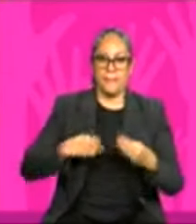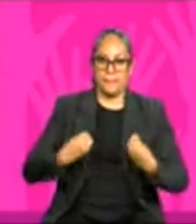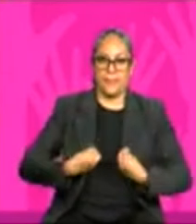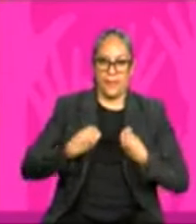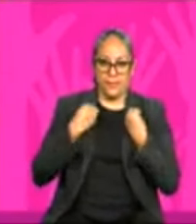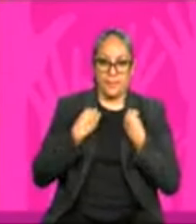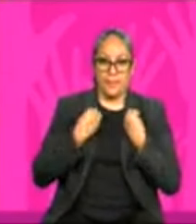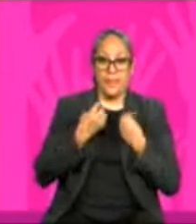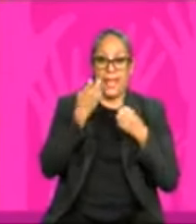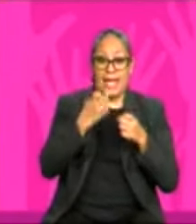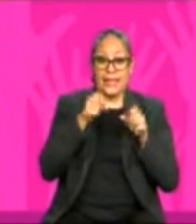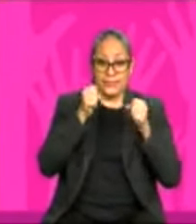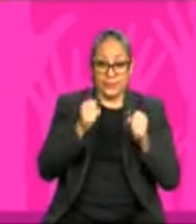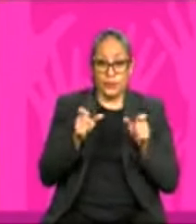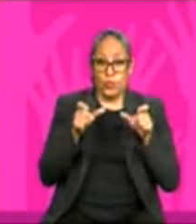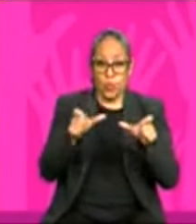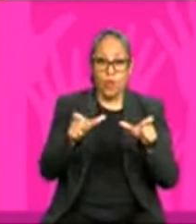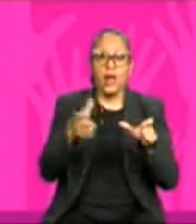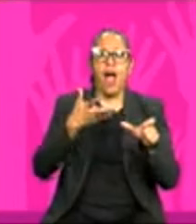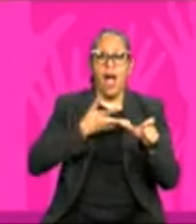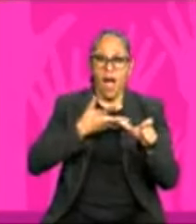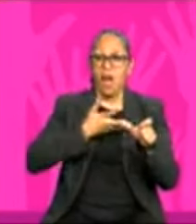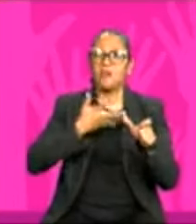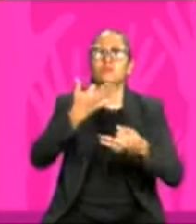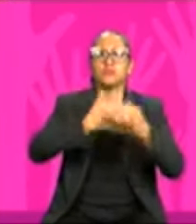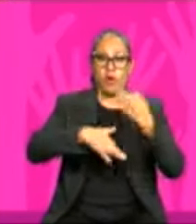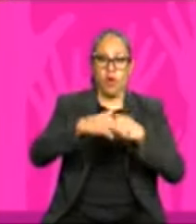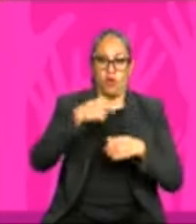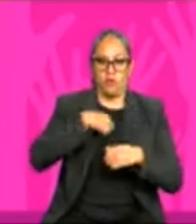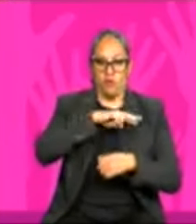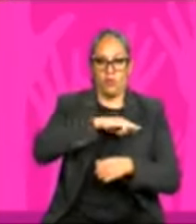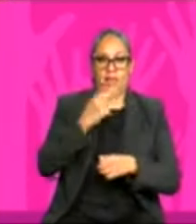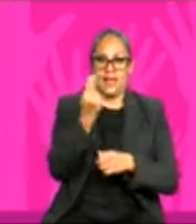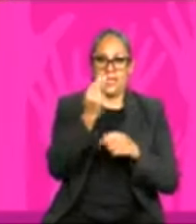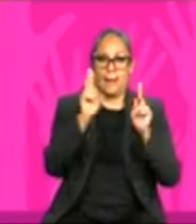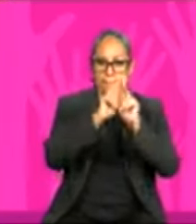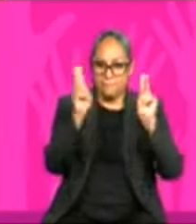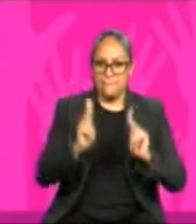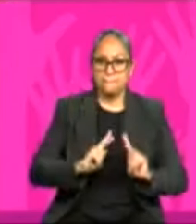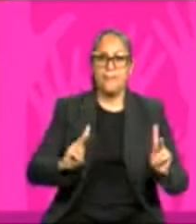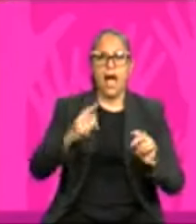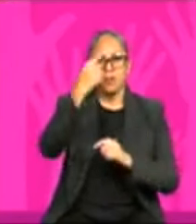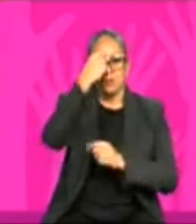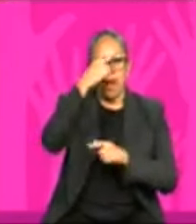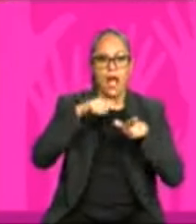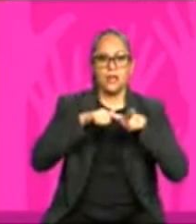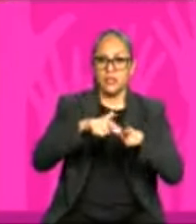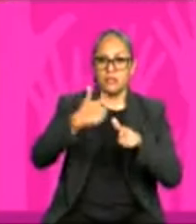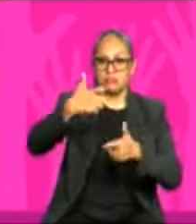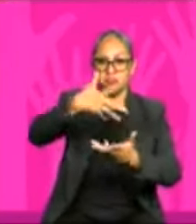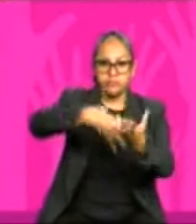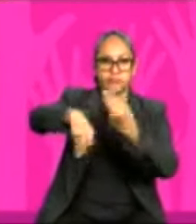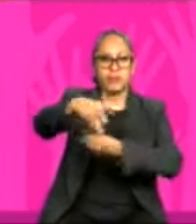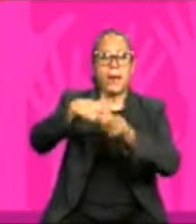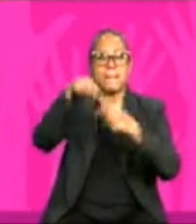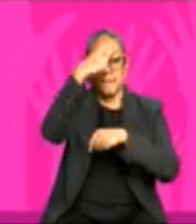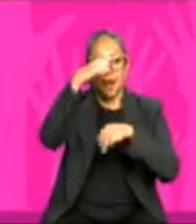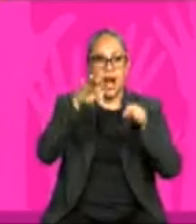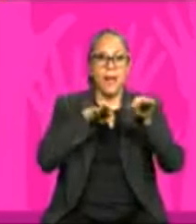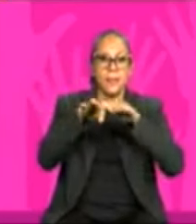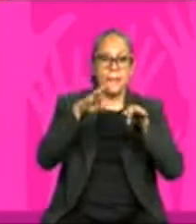Teniendo seguridad, lo tenemos todo. Cuando recuperemos la paz, llegarán la armonía, la inversión, el empleo, el